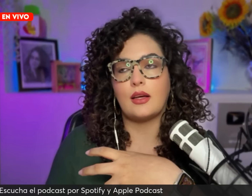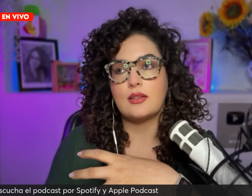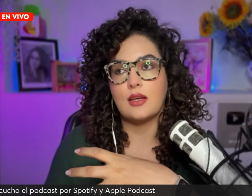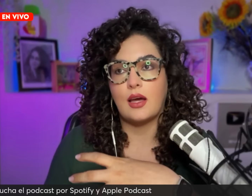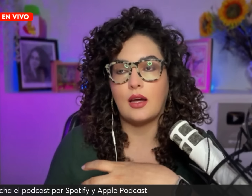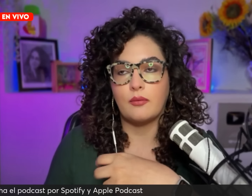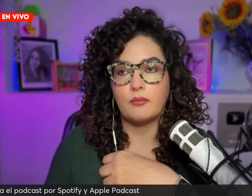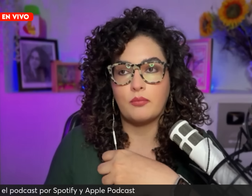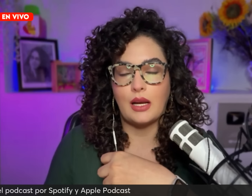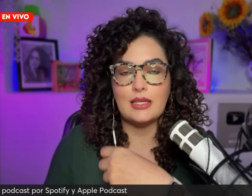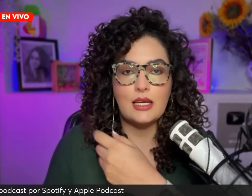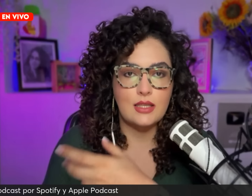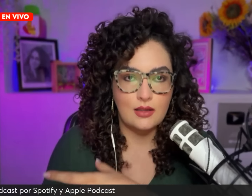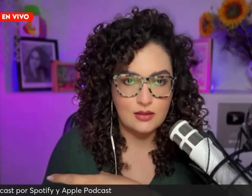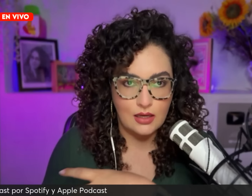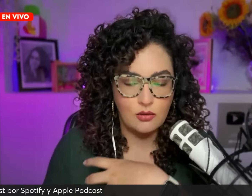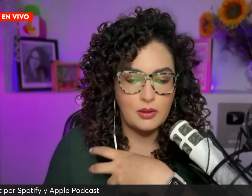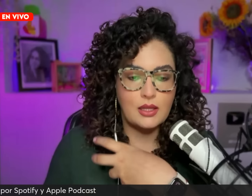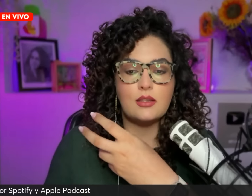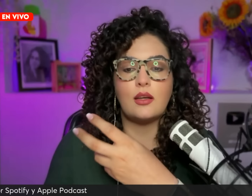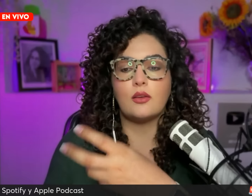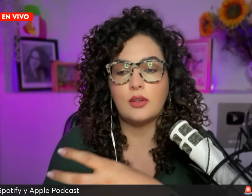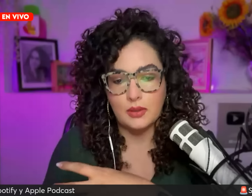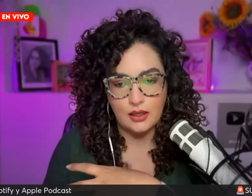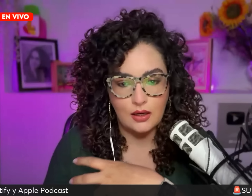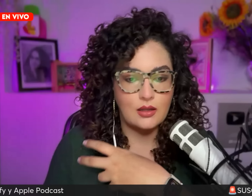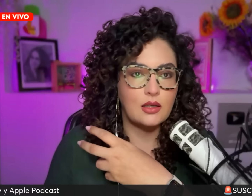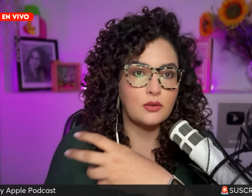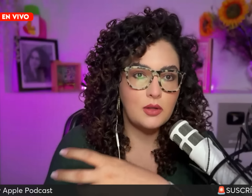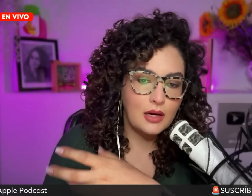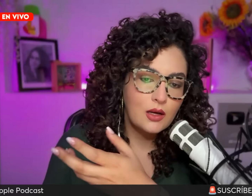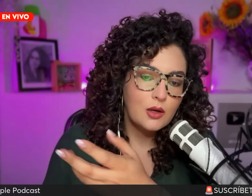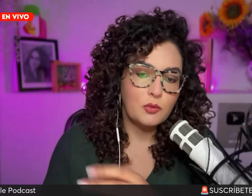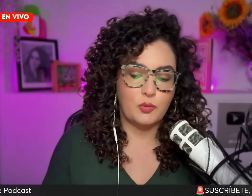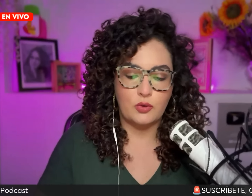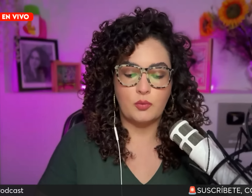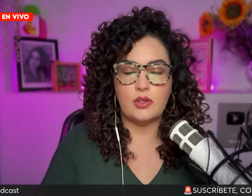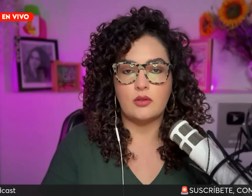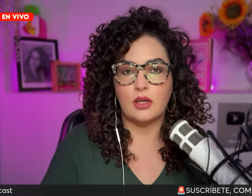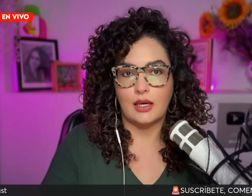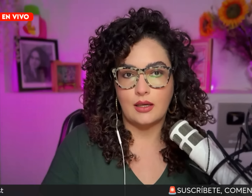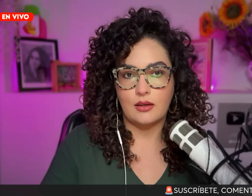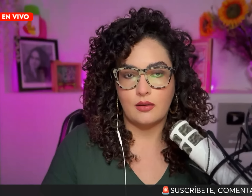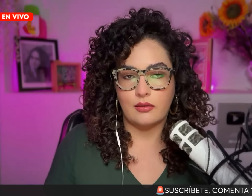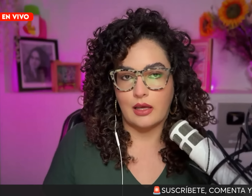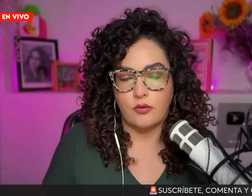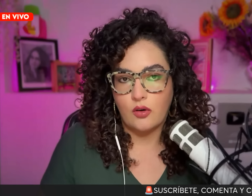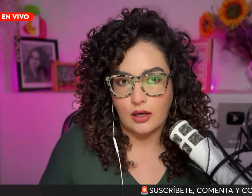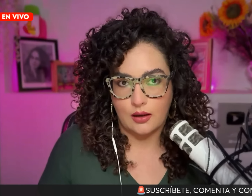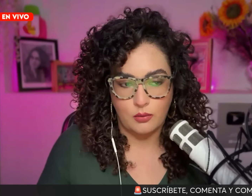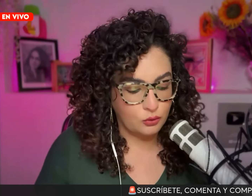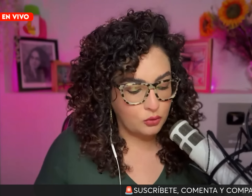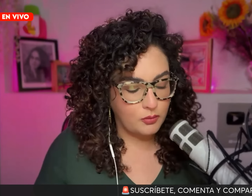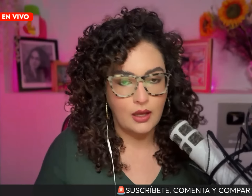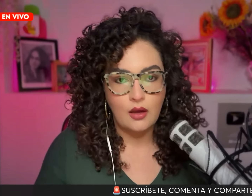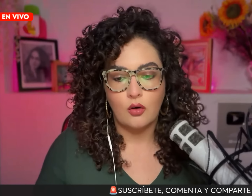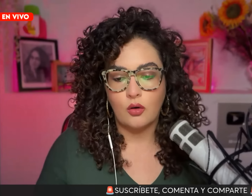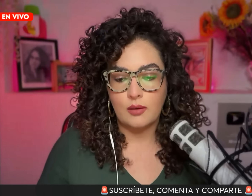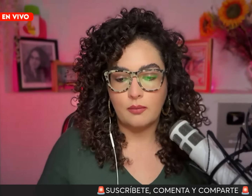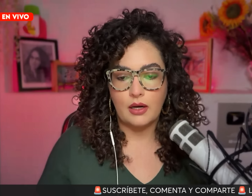perder esa esencia, el olvidarse de dónde vienen, hacia dónde van, pues por supuesto que fue lo que cavó su